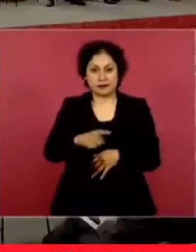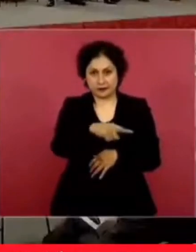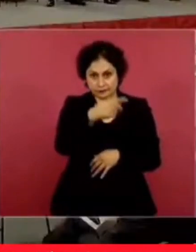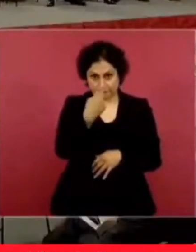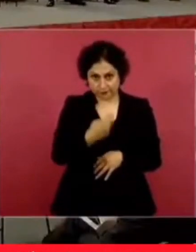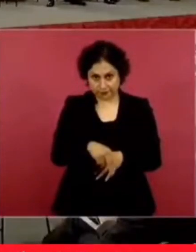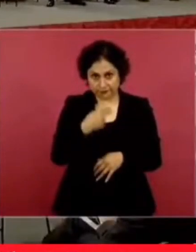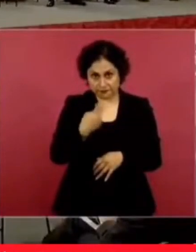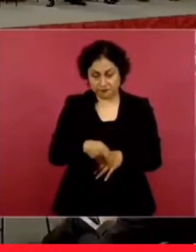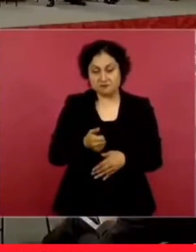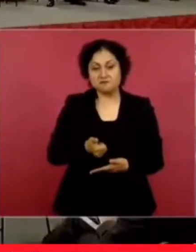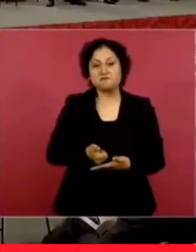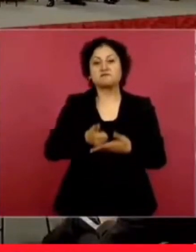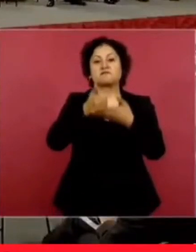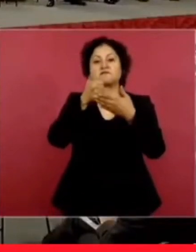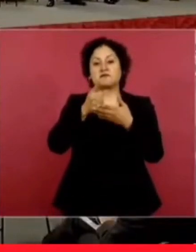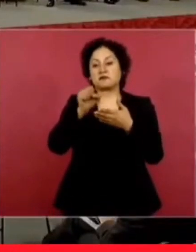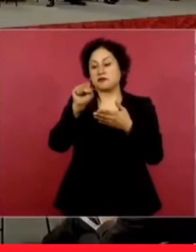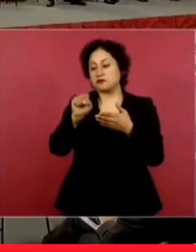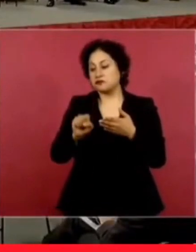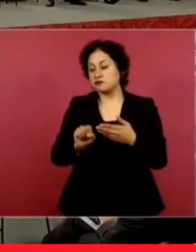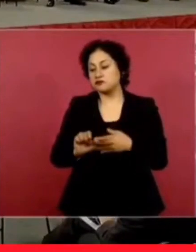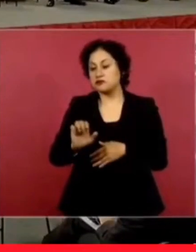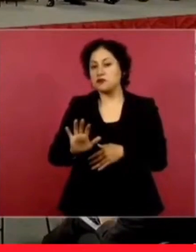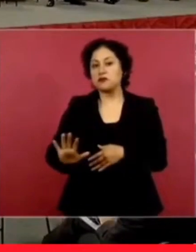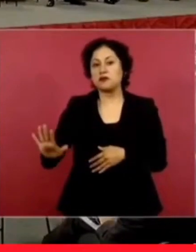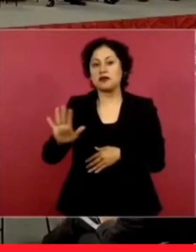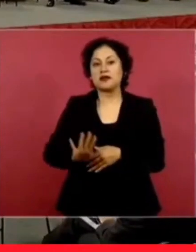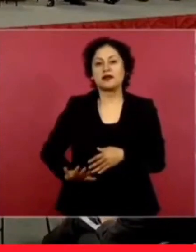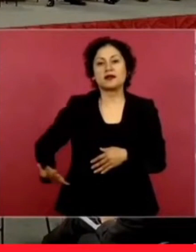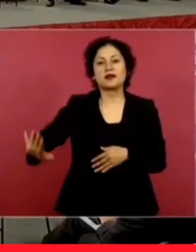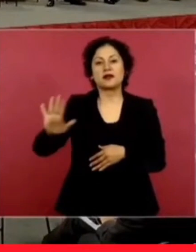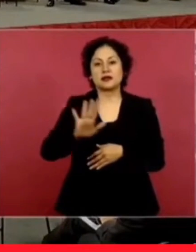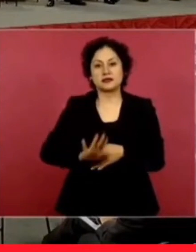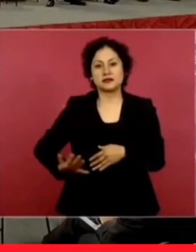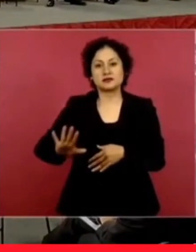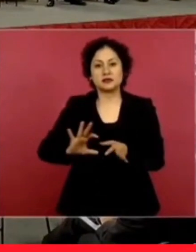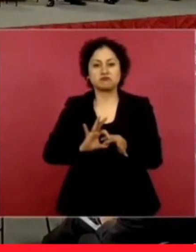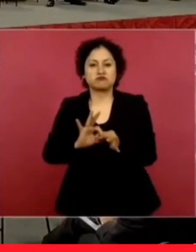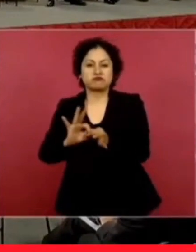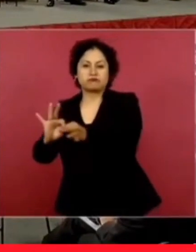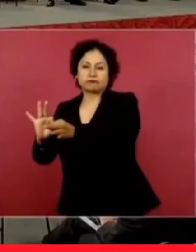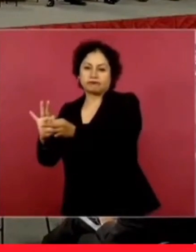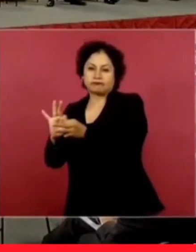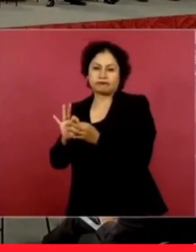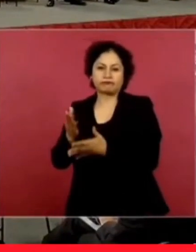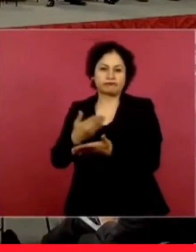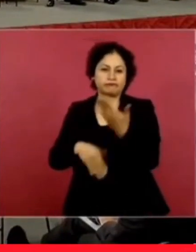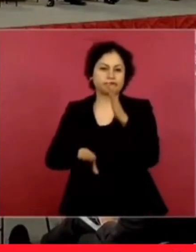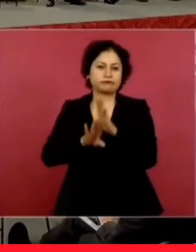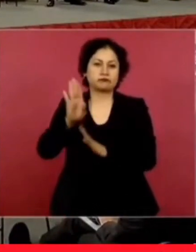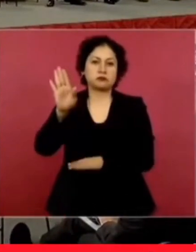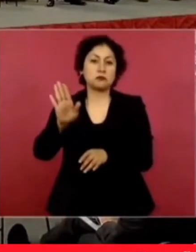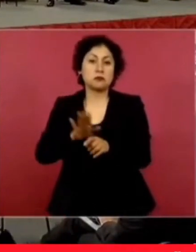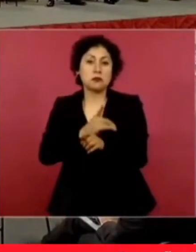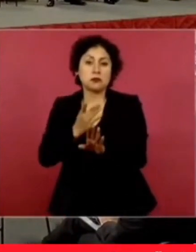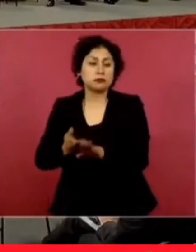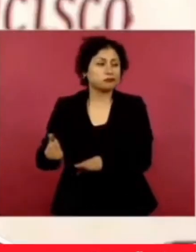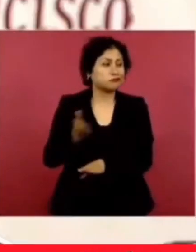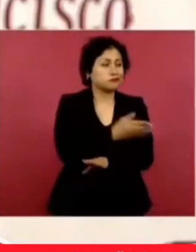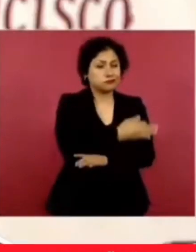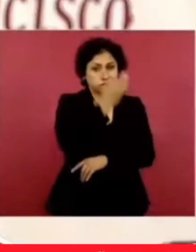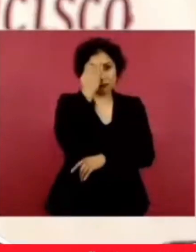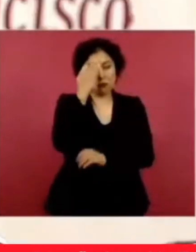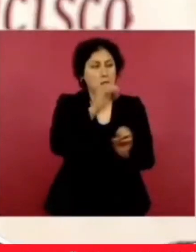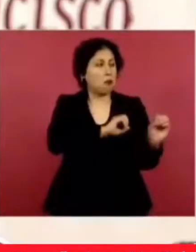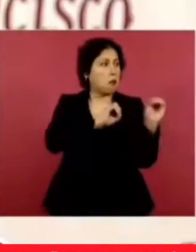el sureste, que por muchos años fue olvidado y marginado del desarrollo nacional,